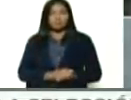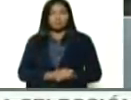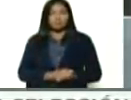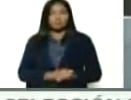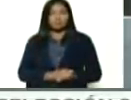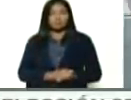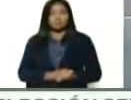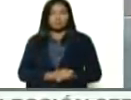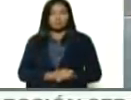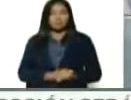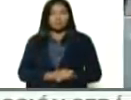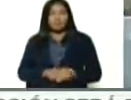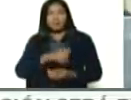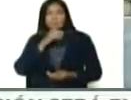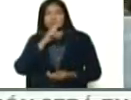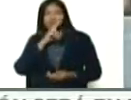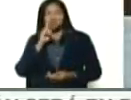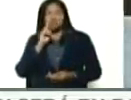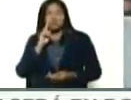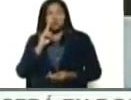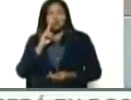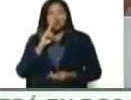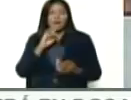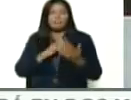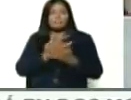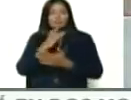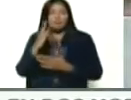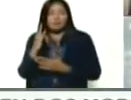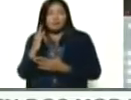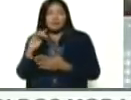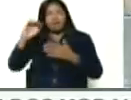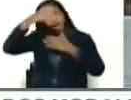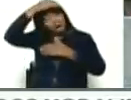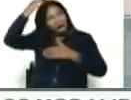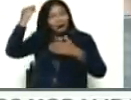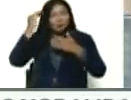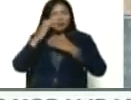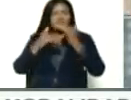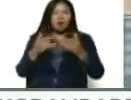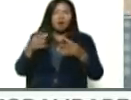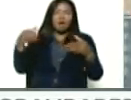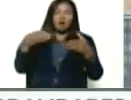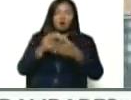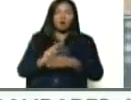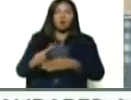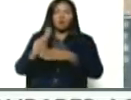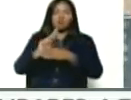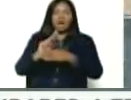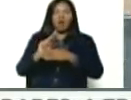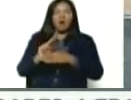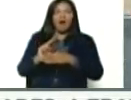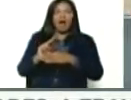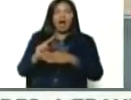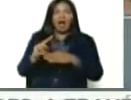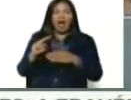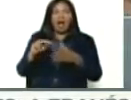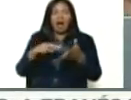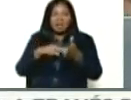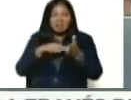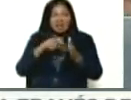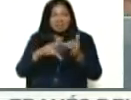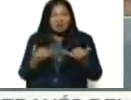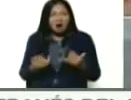las mal llamadas primaveras árabes para entonces las utilizaron en serie para infiltrar y